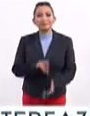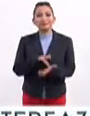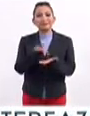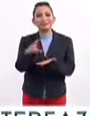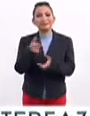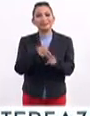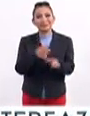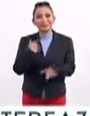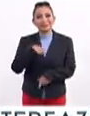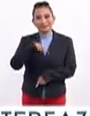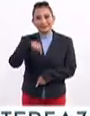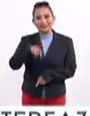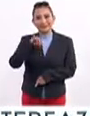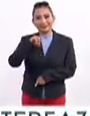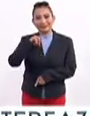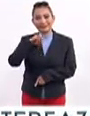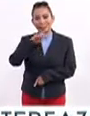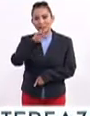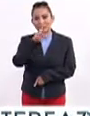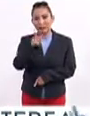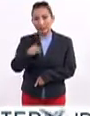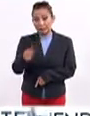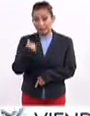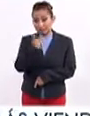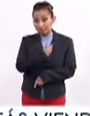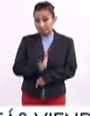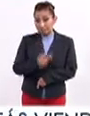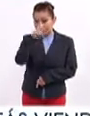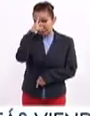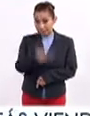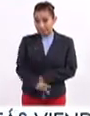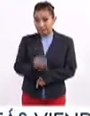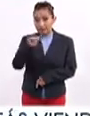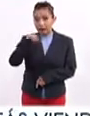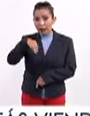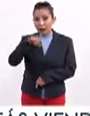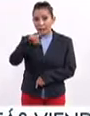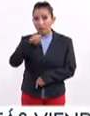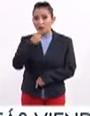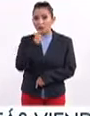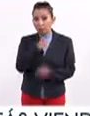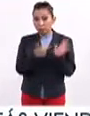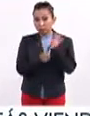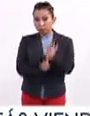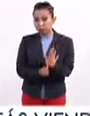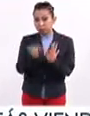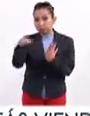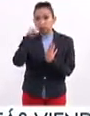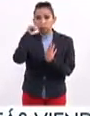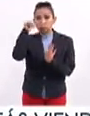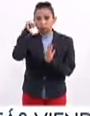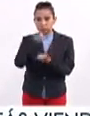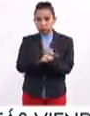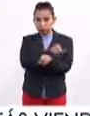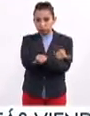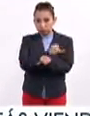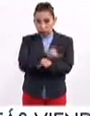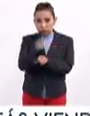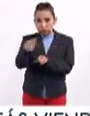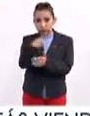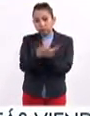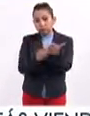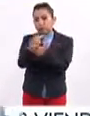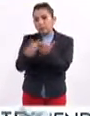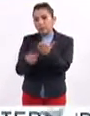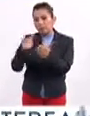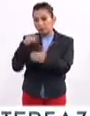Gracias por seguir con nosotros en Interfaz. Y bueno, el presidente de México, Andrés Manuel López Obrador, presentó ayer en Iztapalapa los